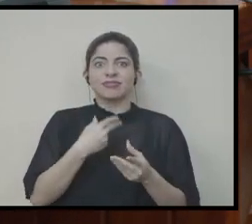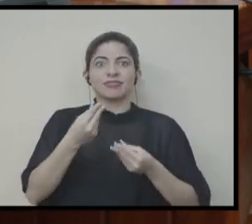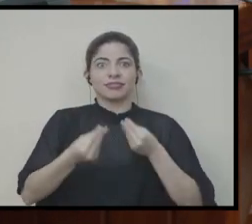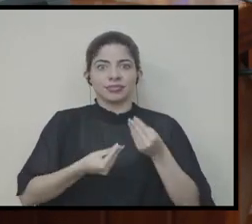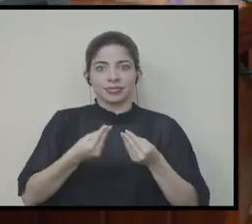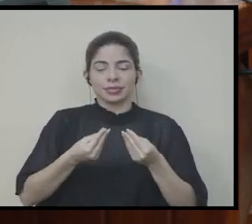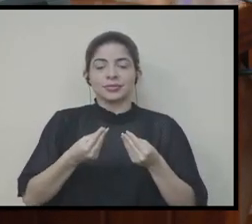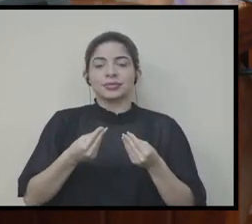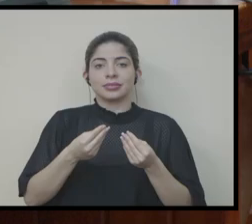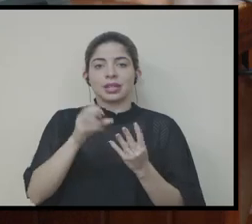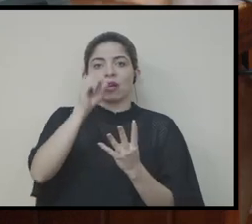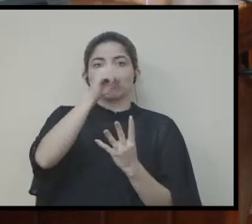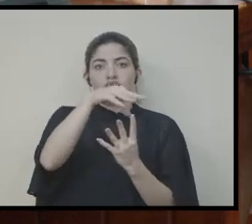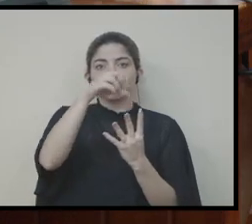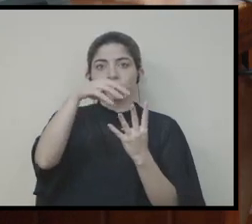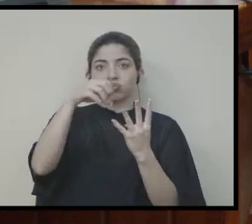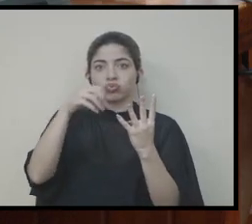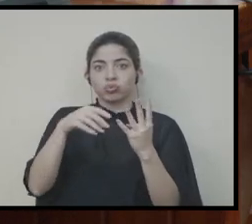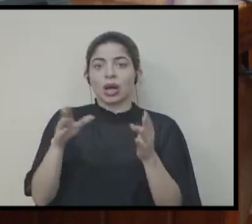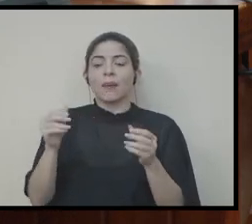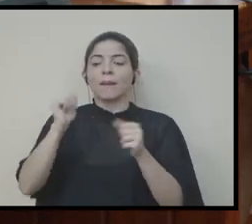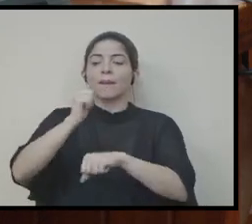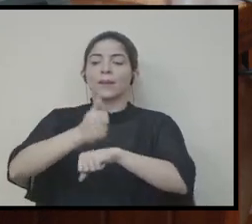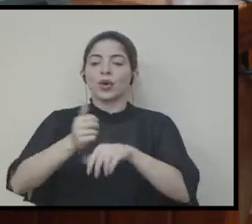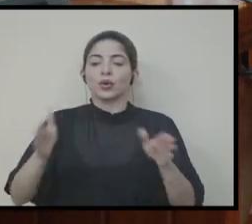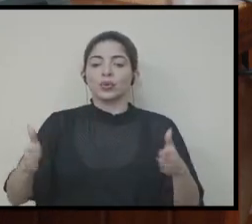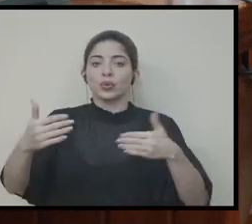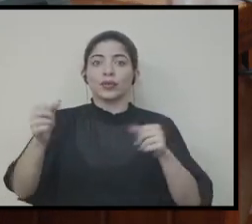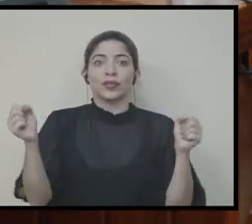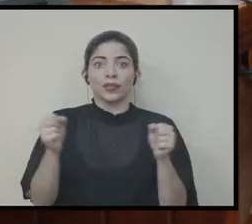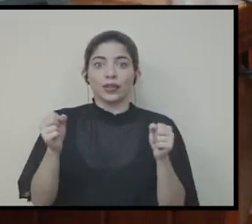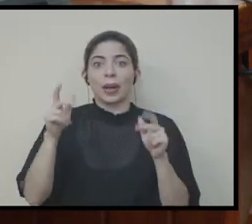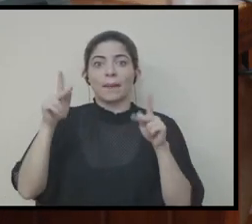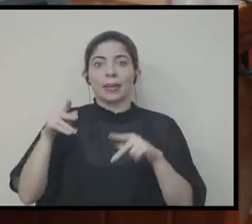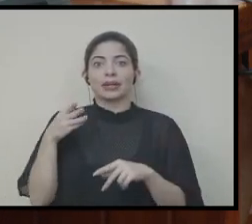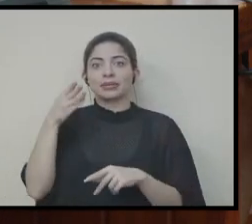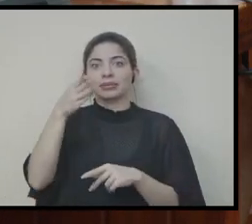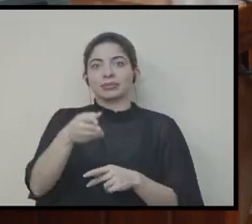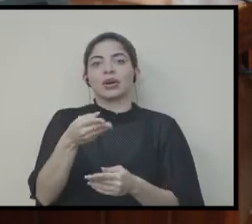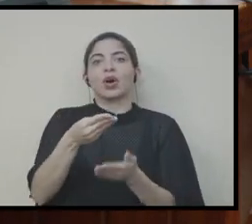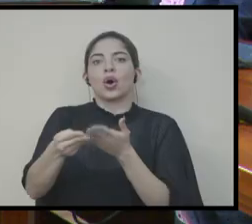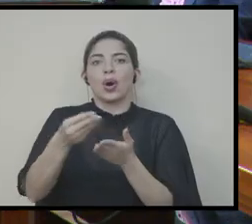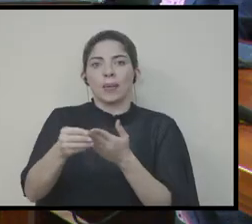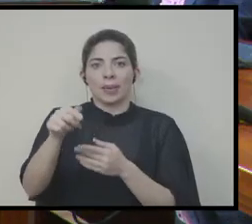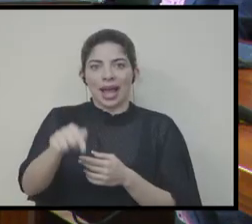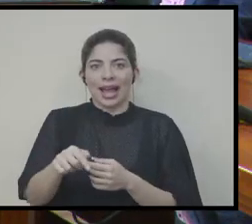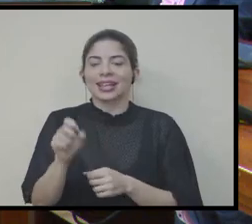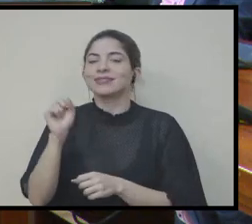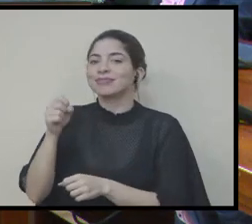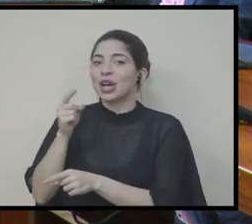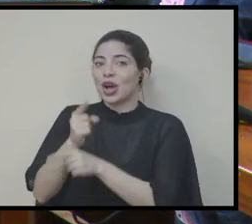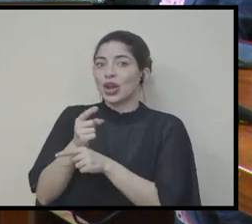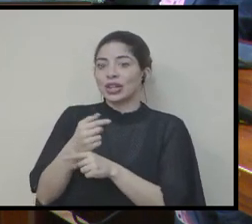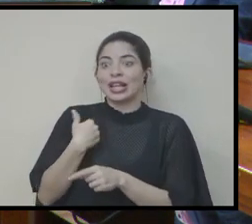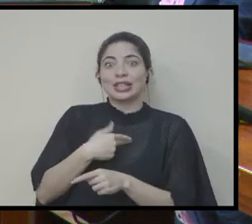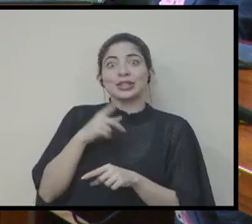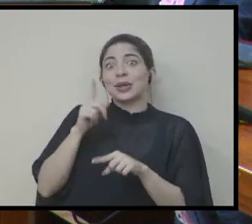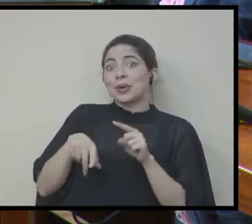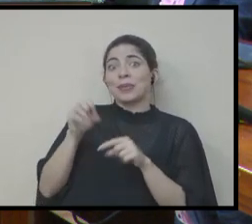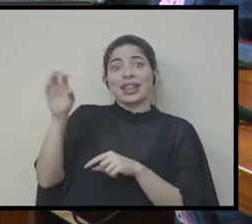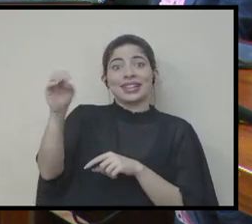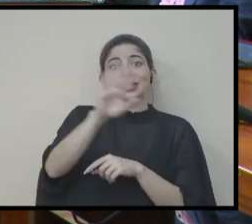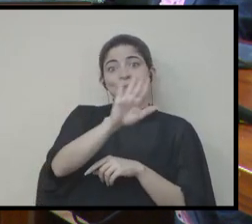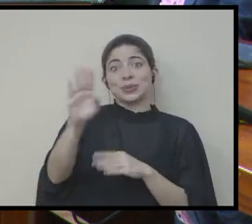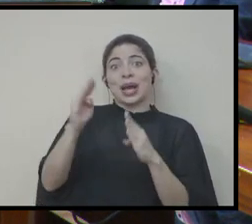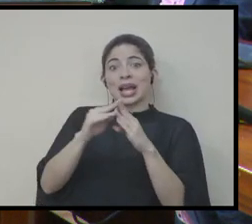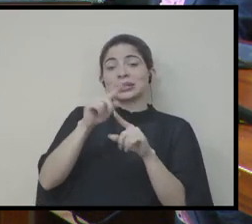fue de colocarles un freezer y que la gente pudiera decirle llegar. Decirle a la gente que puede ir. Exacto. Ir a... Ya no podemos llegar hasta sus